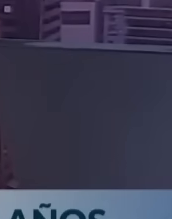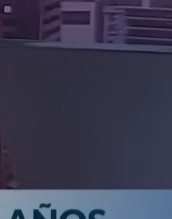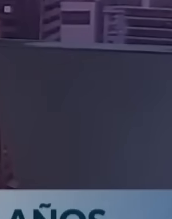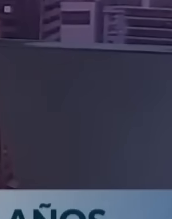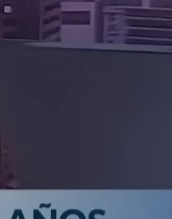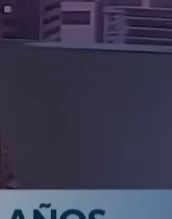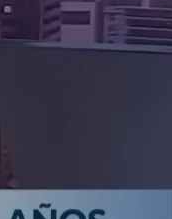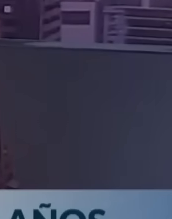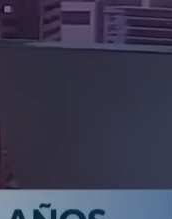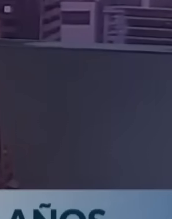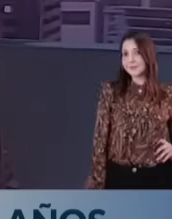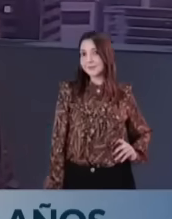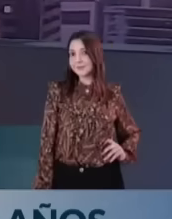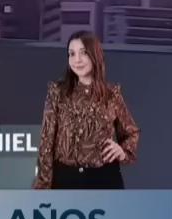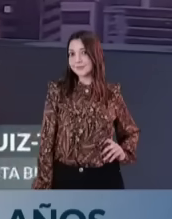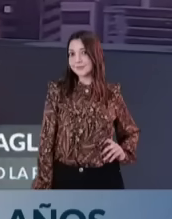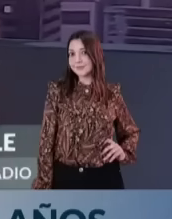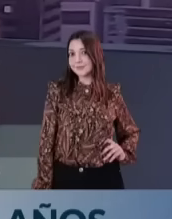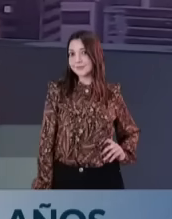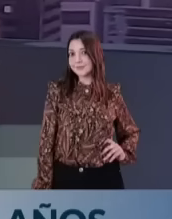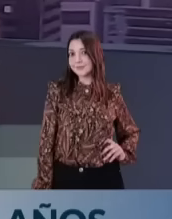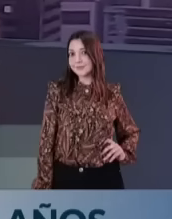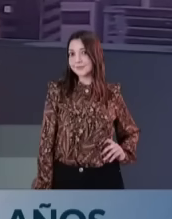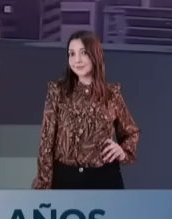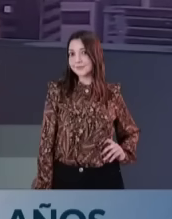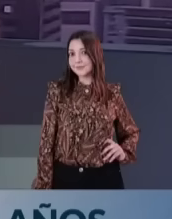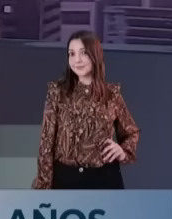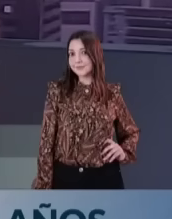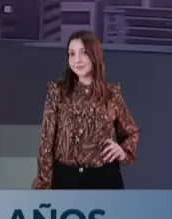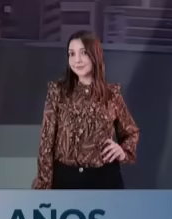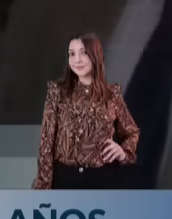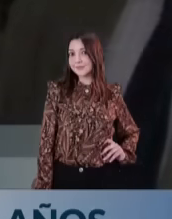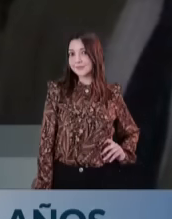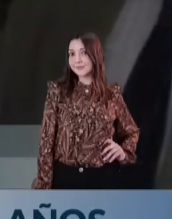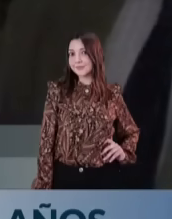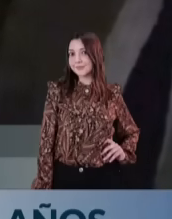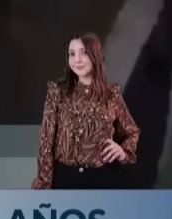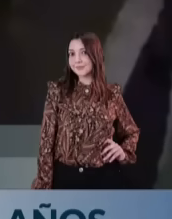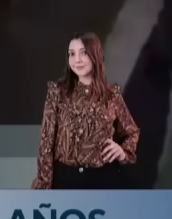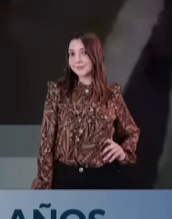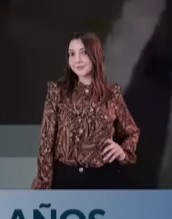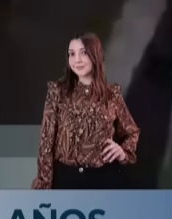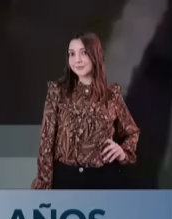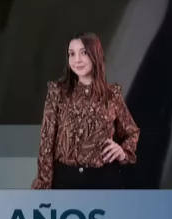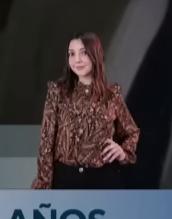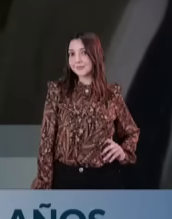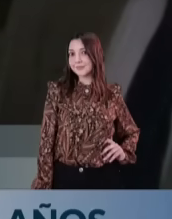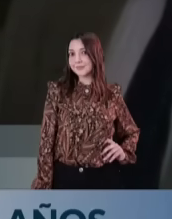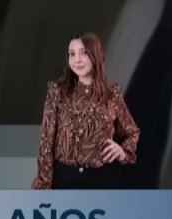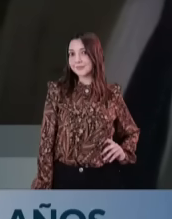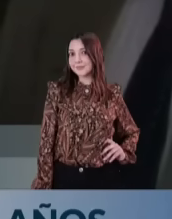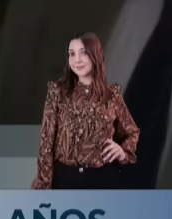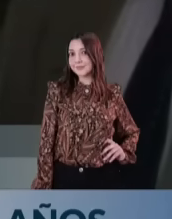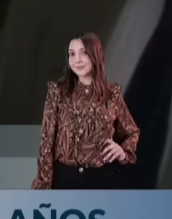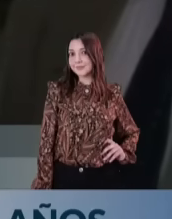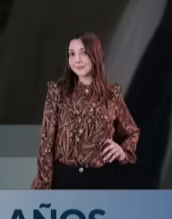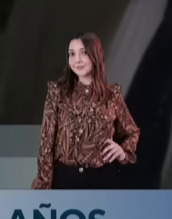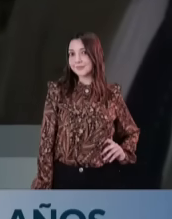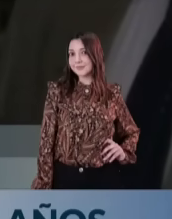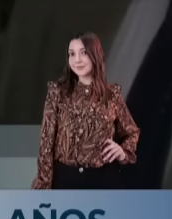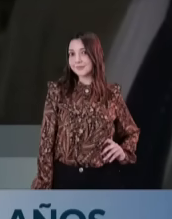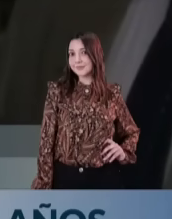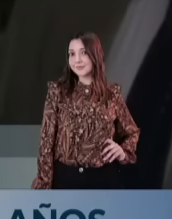también complicó o confundió un poco al ministro de Justicia, Luis Cordero, sí. A quien se le consultó sobre la invitación a las Fuerzas